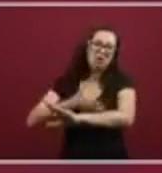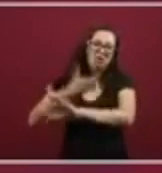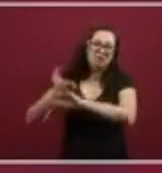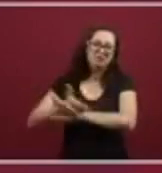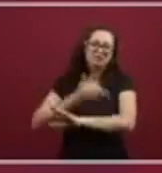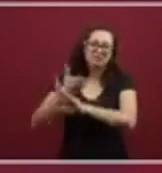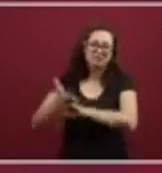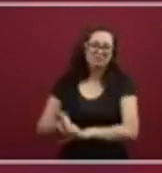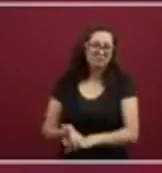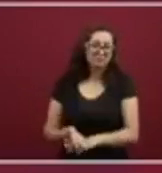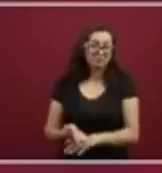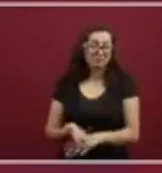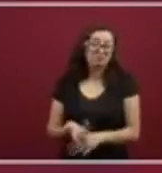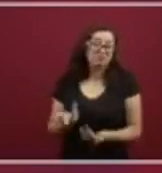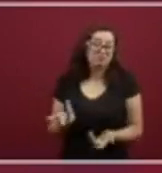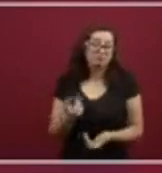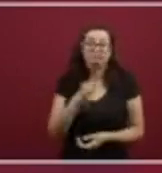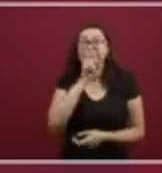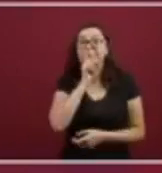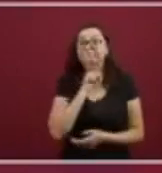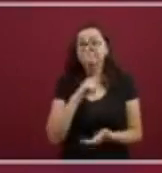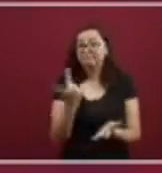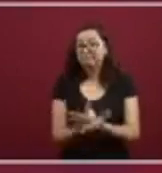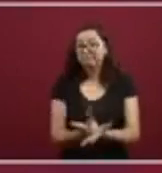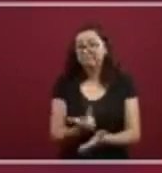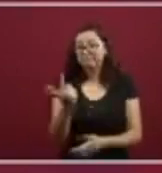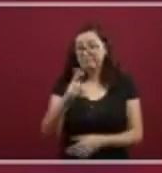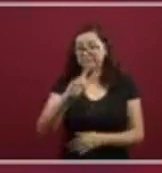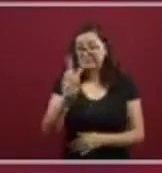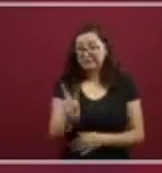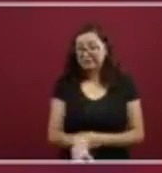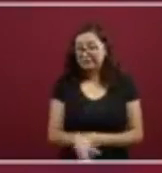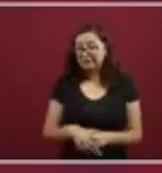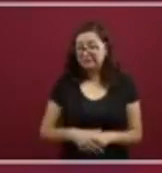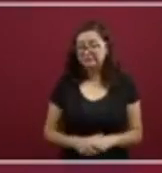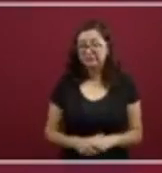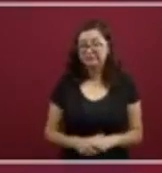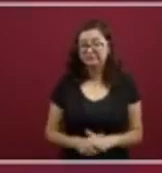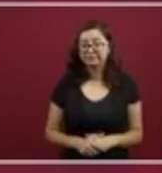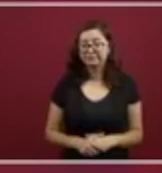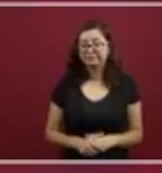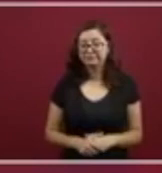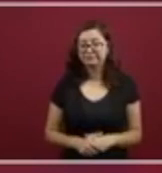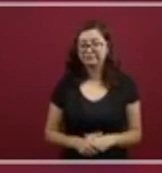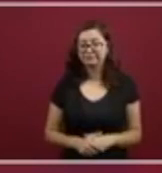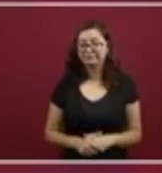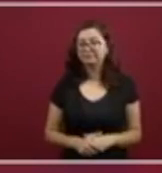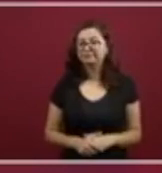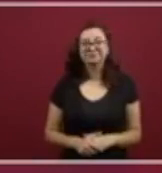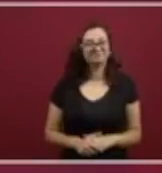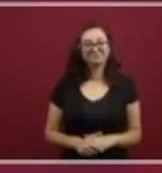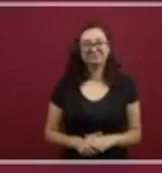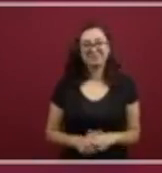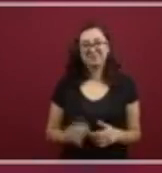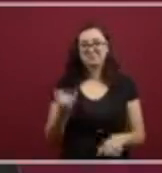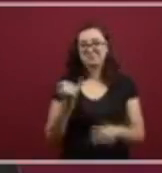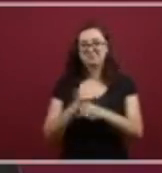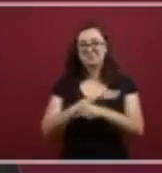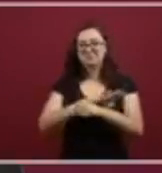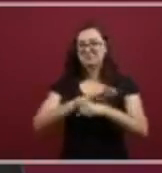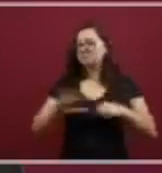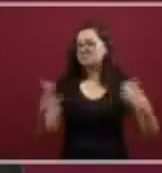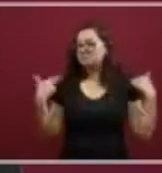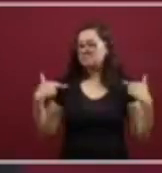Se calumnió a los maestros. Entonces, no hay eso.